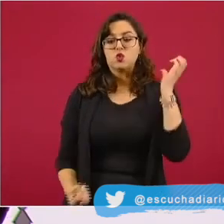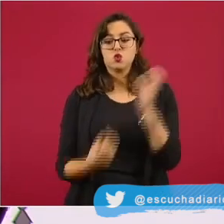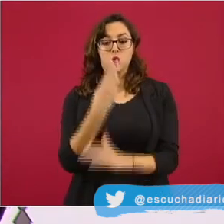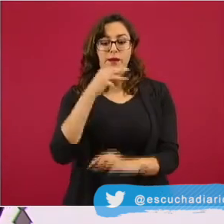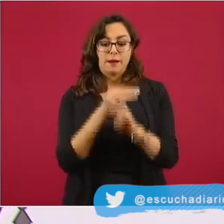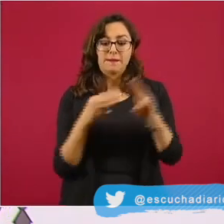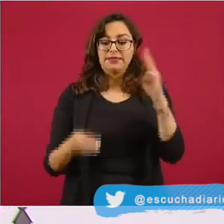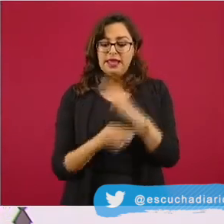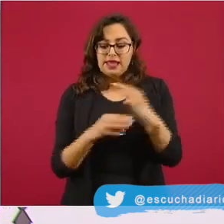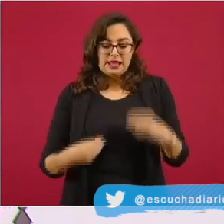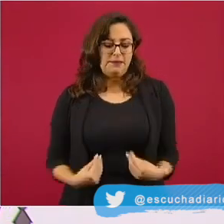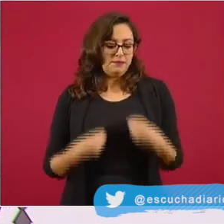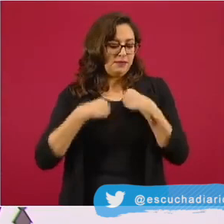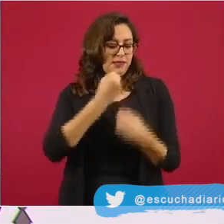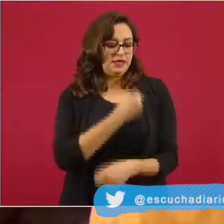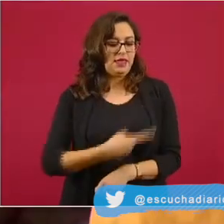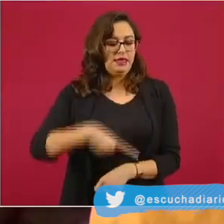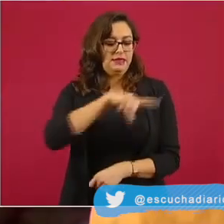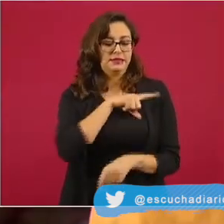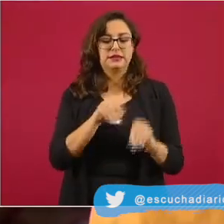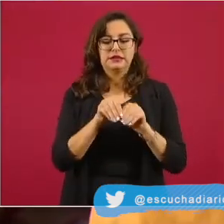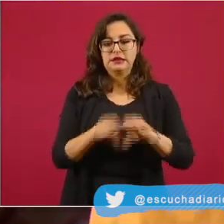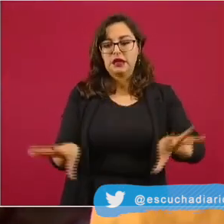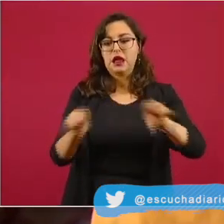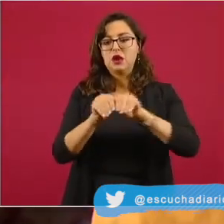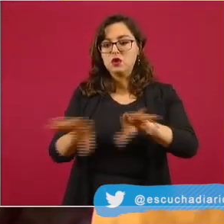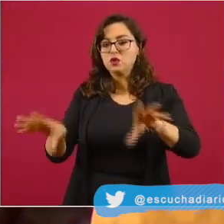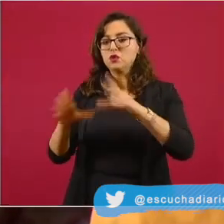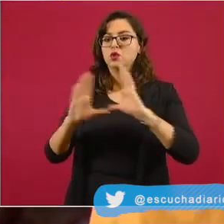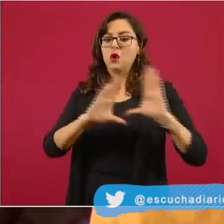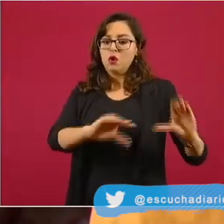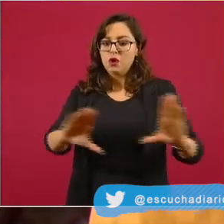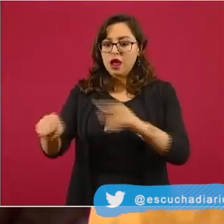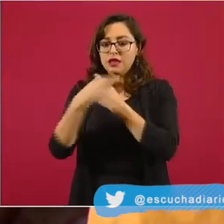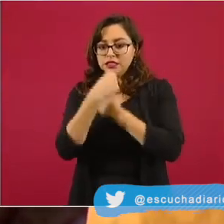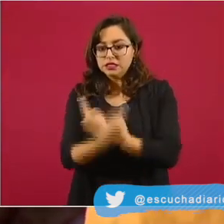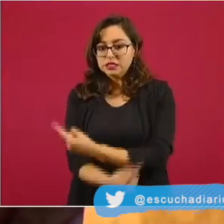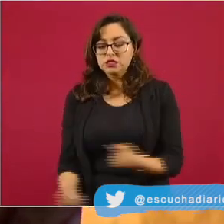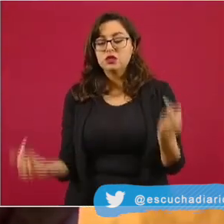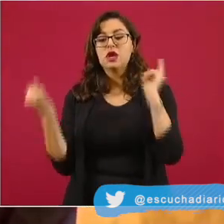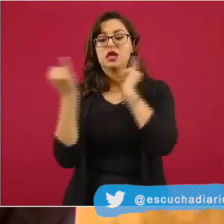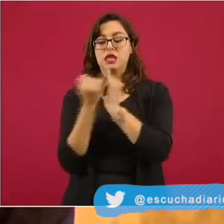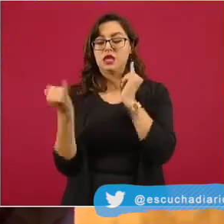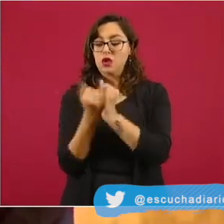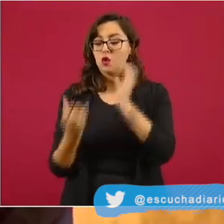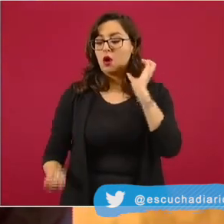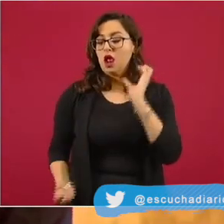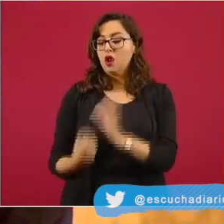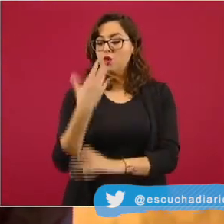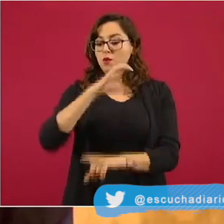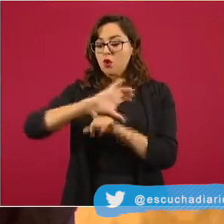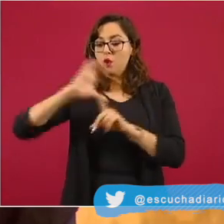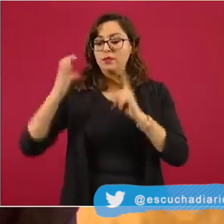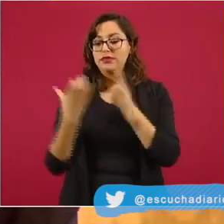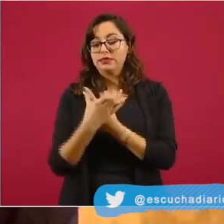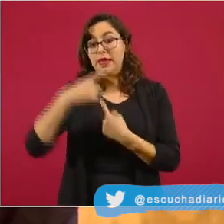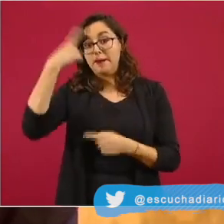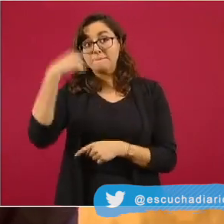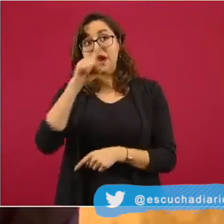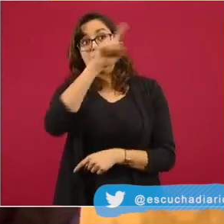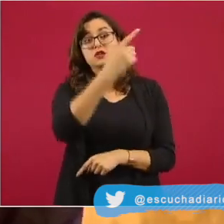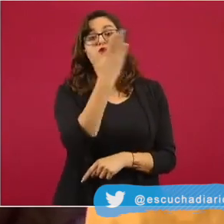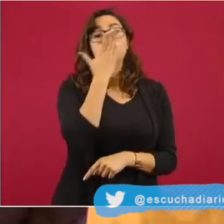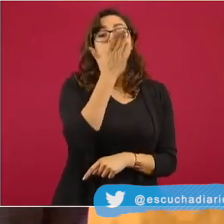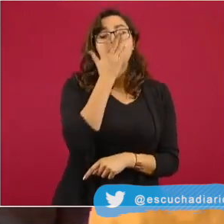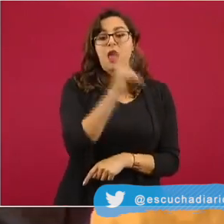se instaló una comisión para impulsar el Plan de Justicia para el Pueblo Yaqui del Estado de